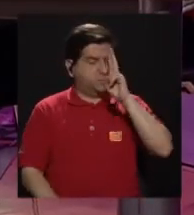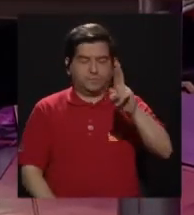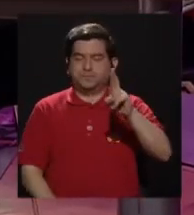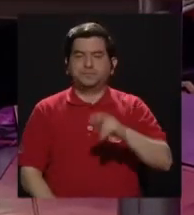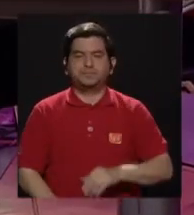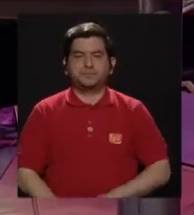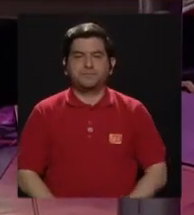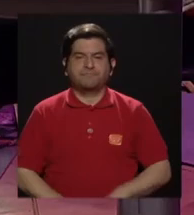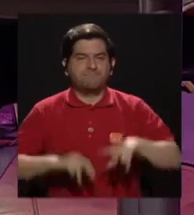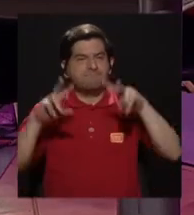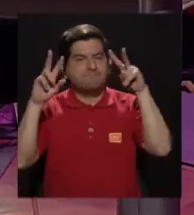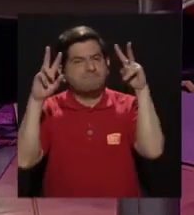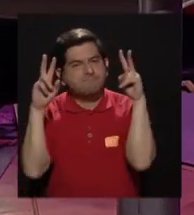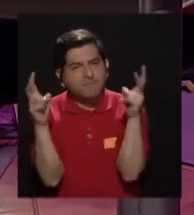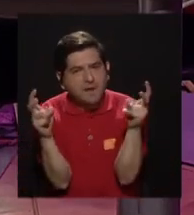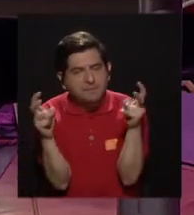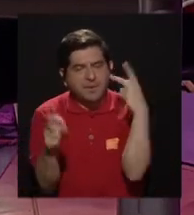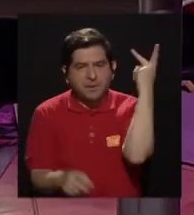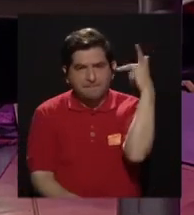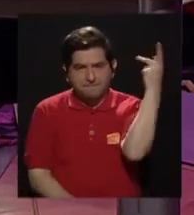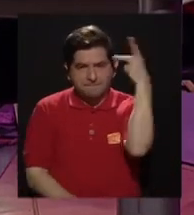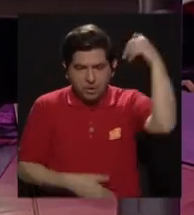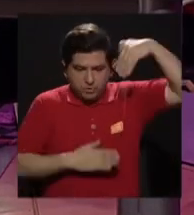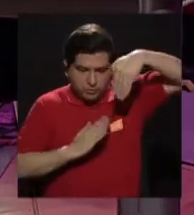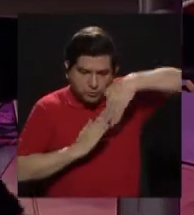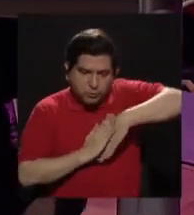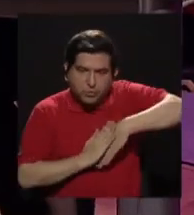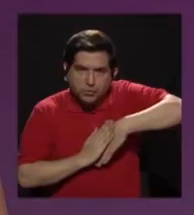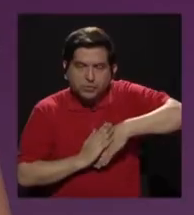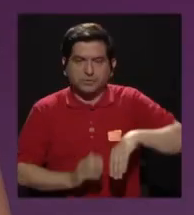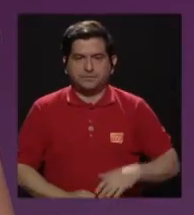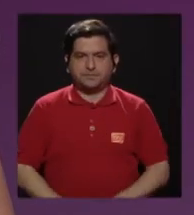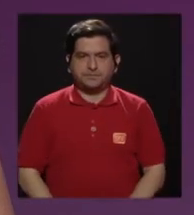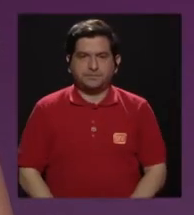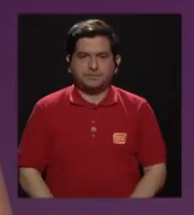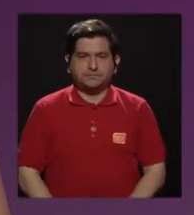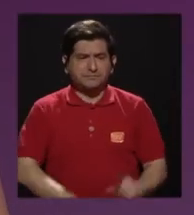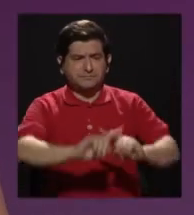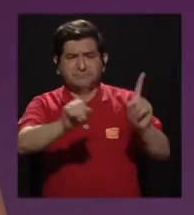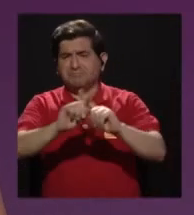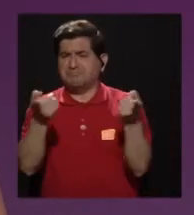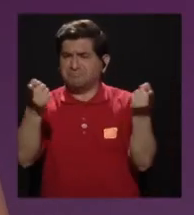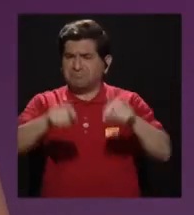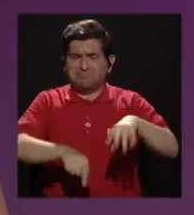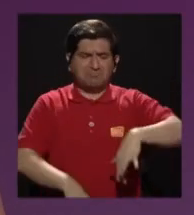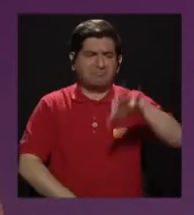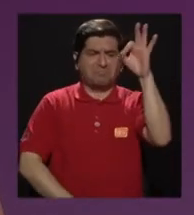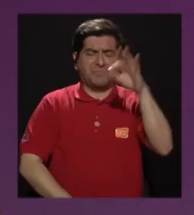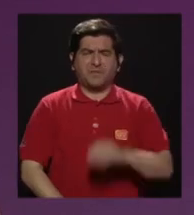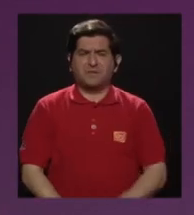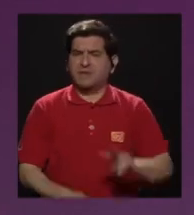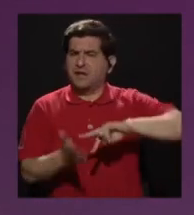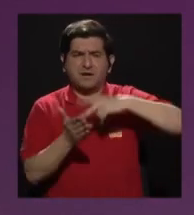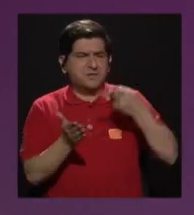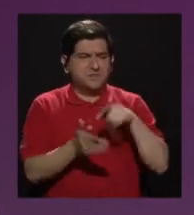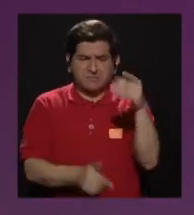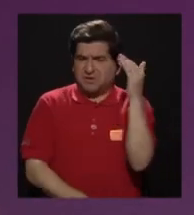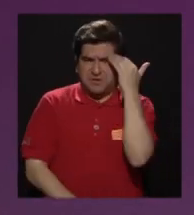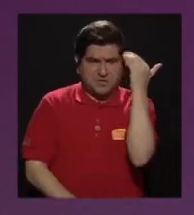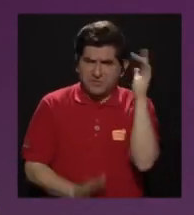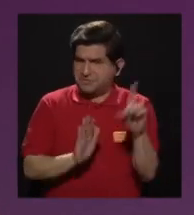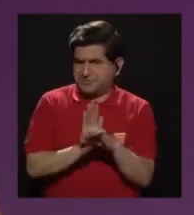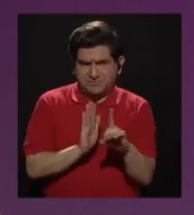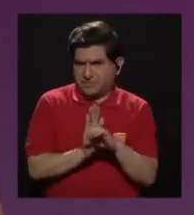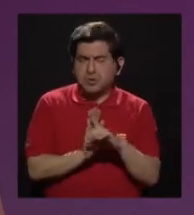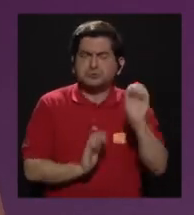Entonces hay un tema político de fondo, ¿verdad? En muchos casos encontramos que no es que ellas no conozcan sus